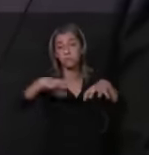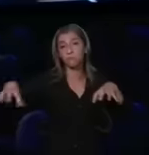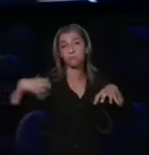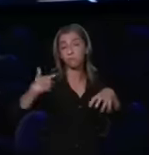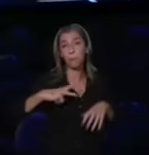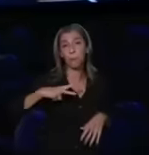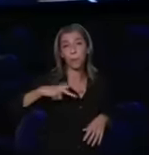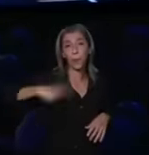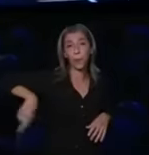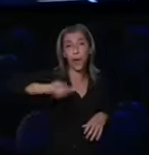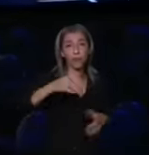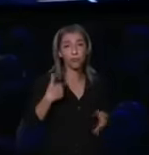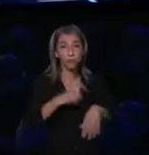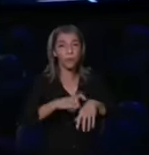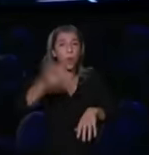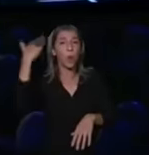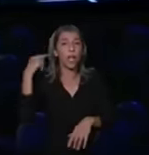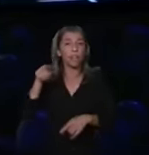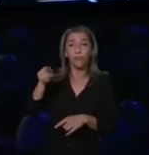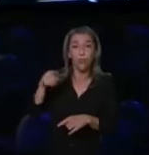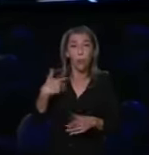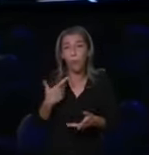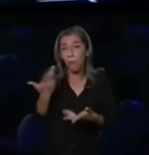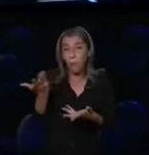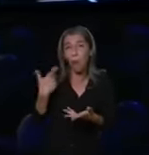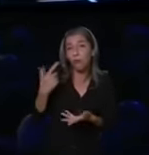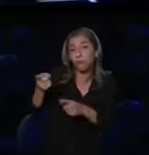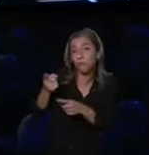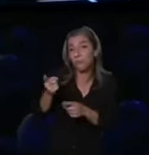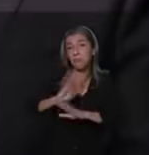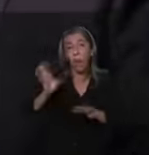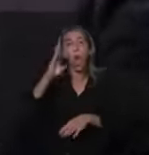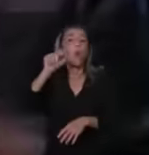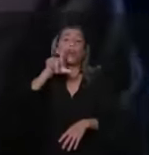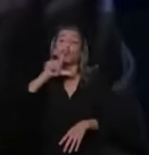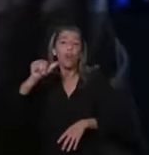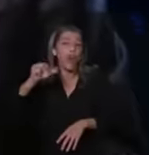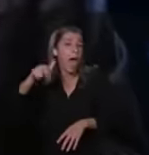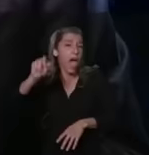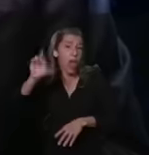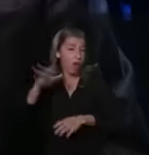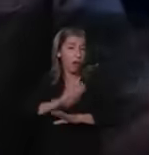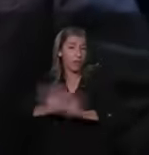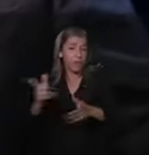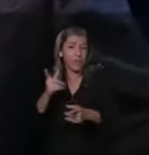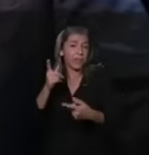Fernández no hablaba con Bolsonaro, así que ¿qué problema hay si yo hablo o no dejo de hablar con Lula? Bueno, veo que tenés mala memoria porque inclusive